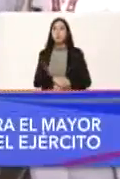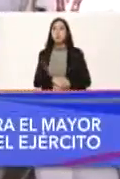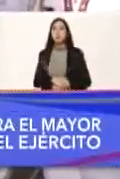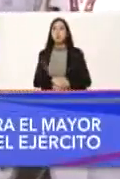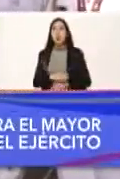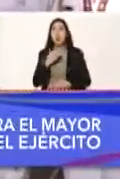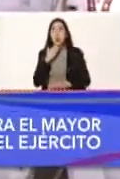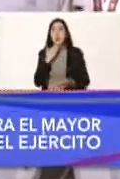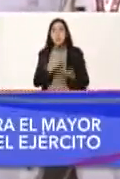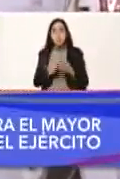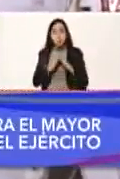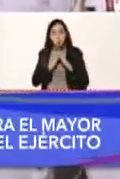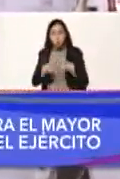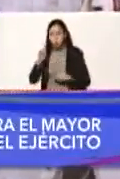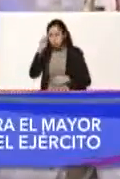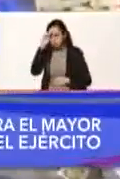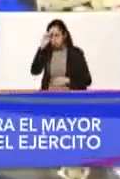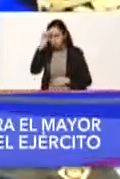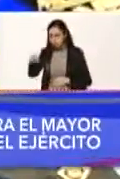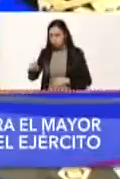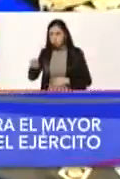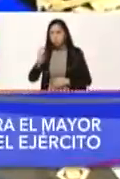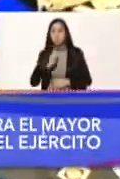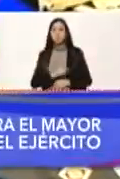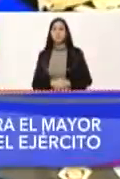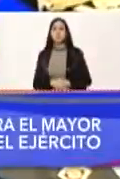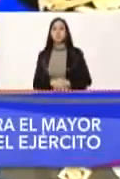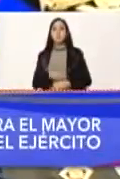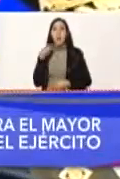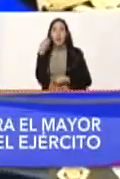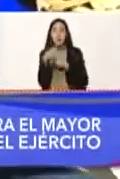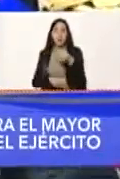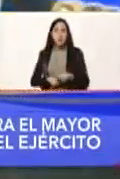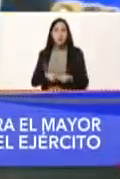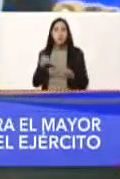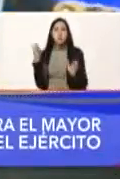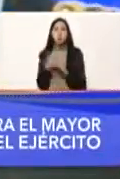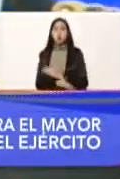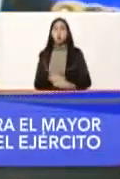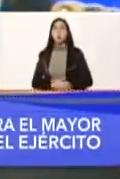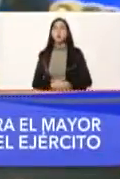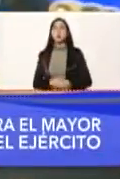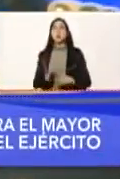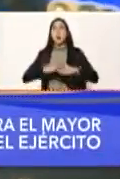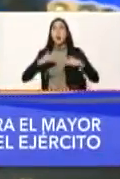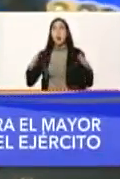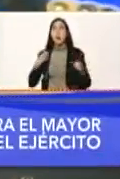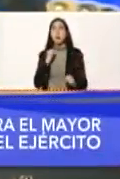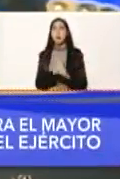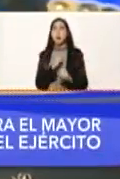Pido para él todo el reconocimiento por su gigantesca labor